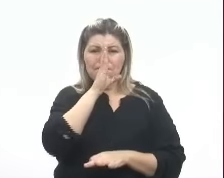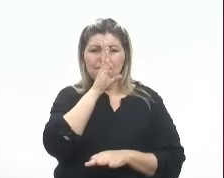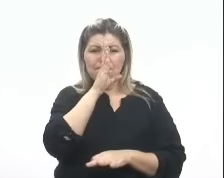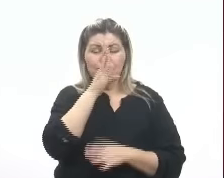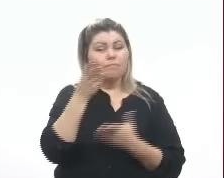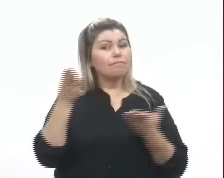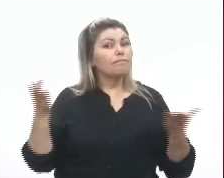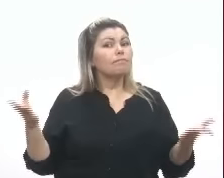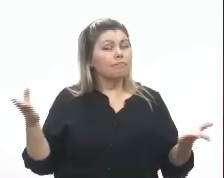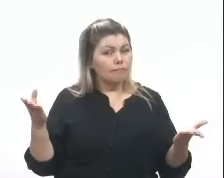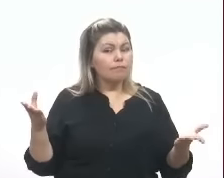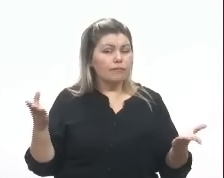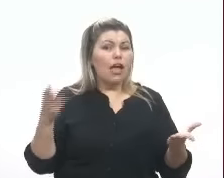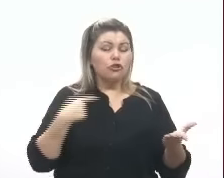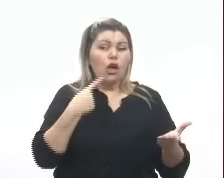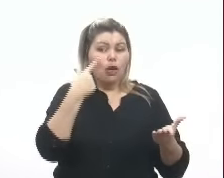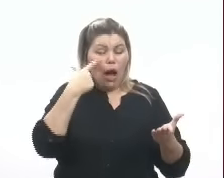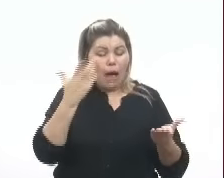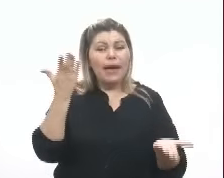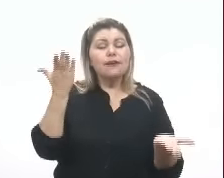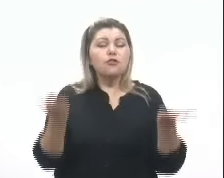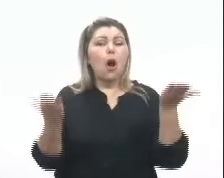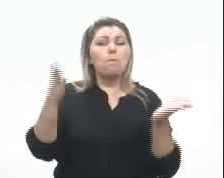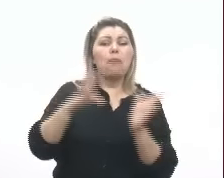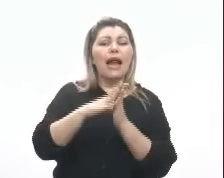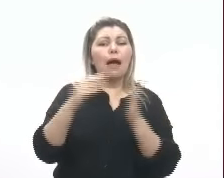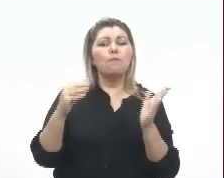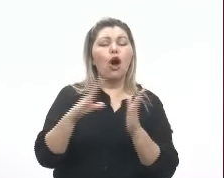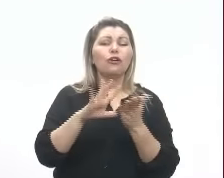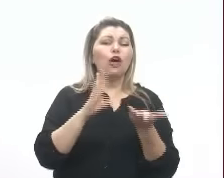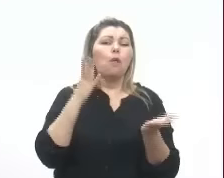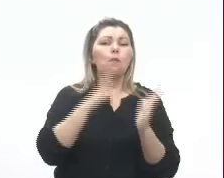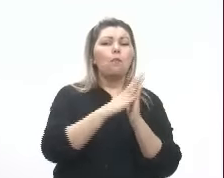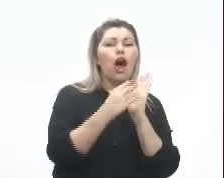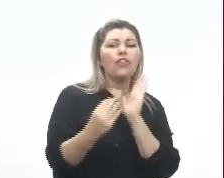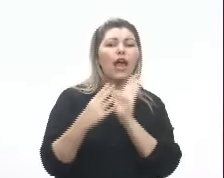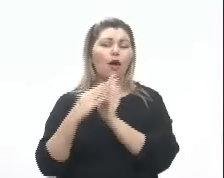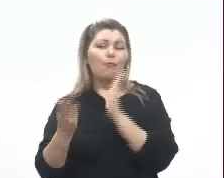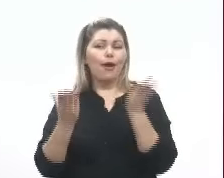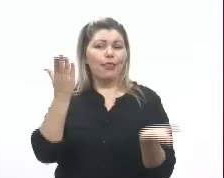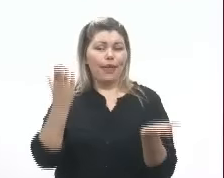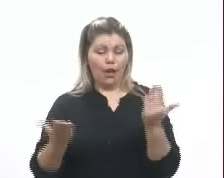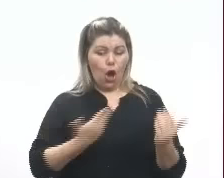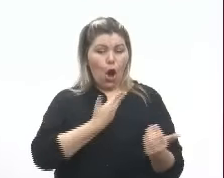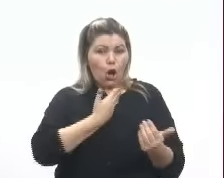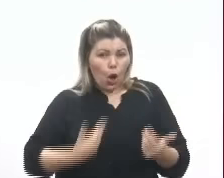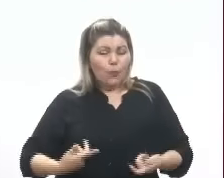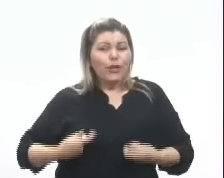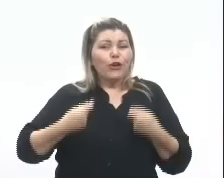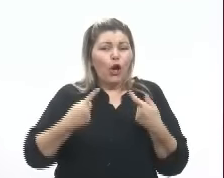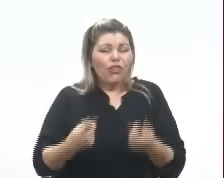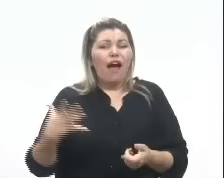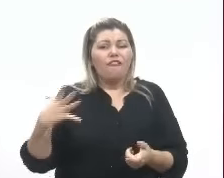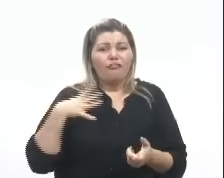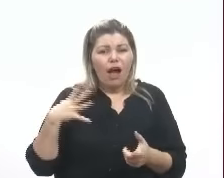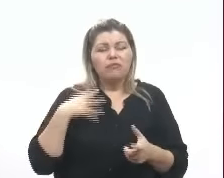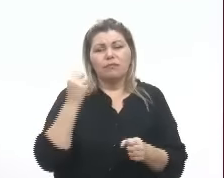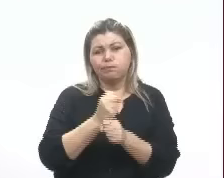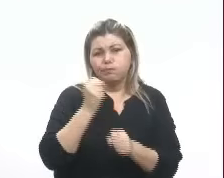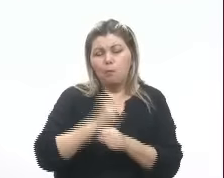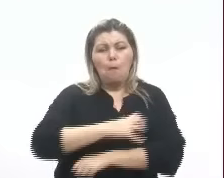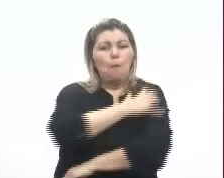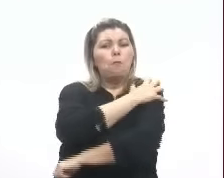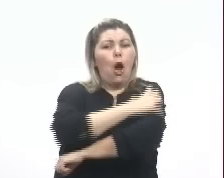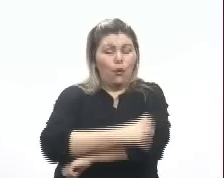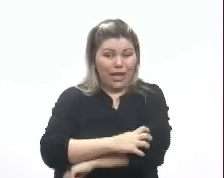Yo digo, confrontemos los modelos. Un gobierno genera desocupación, pobreza e indigencia. Ahora estamos viviendo